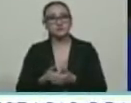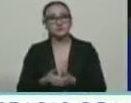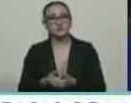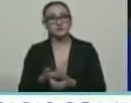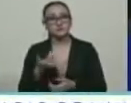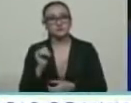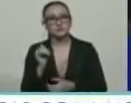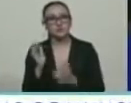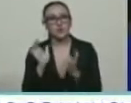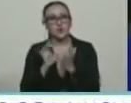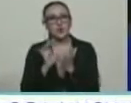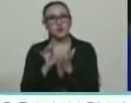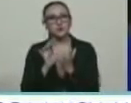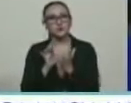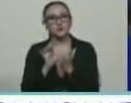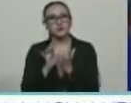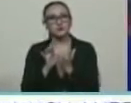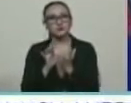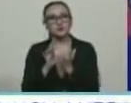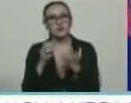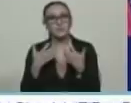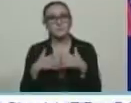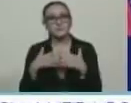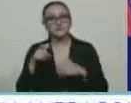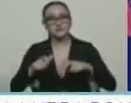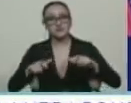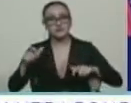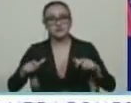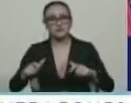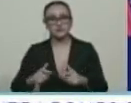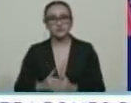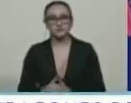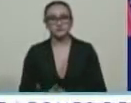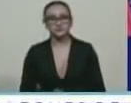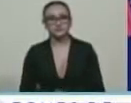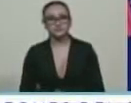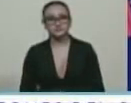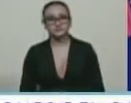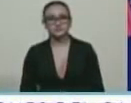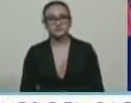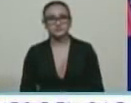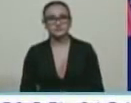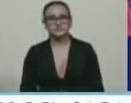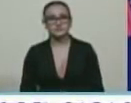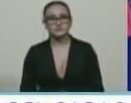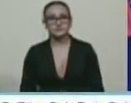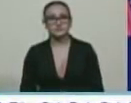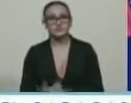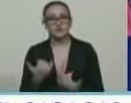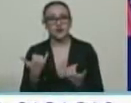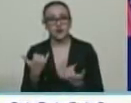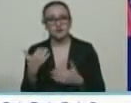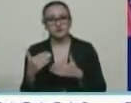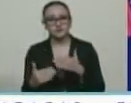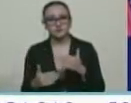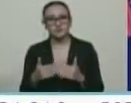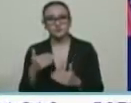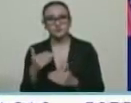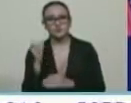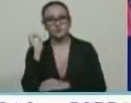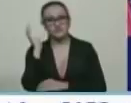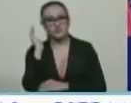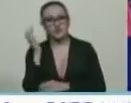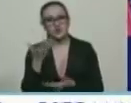muchísimo contacto entre los empresarios y hemos establecido también el foro